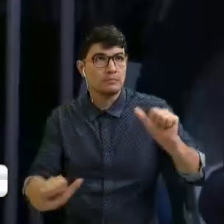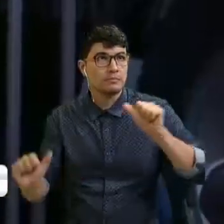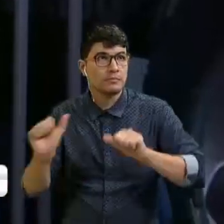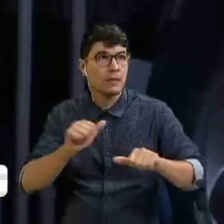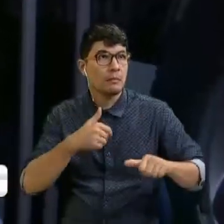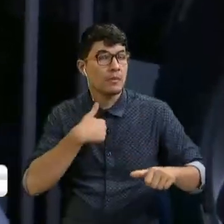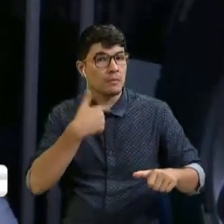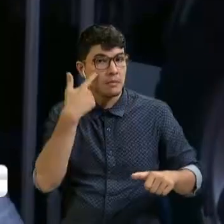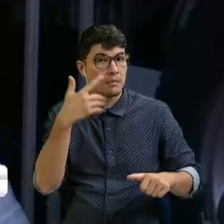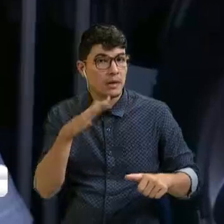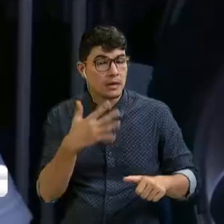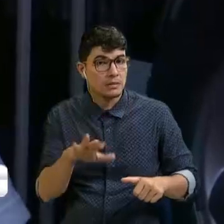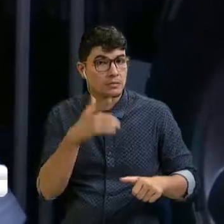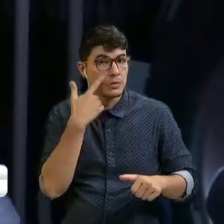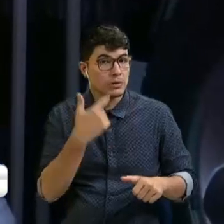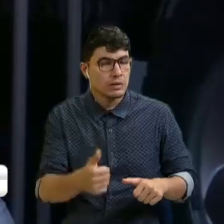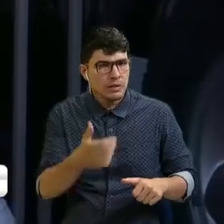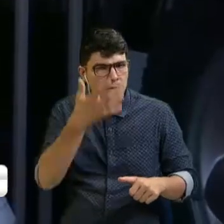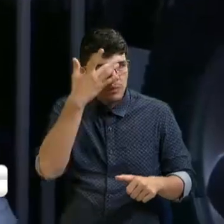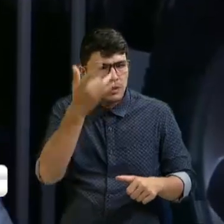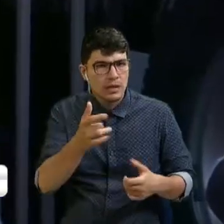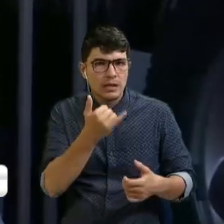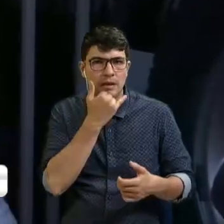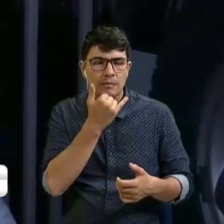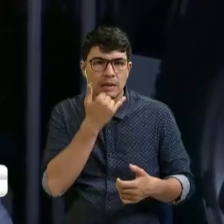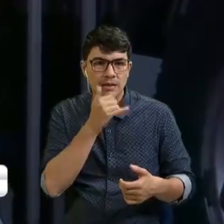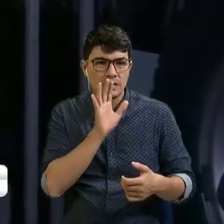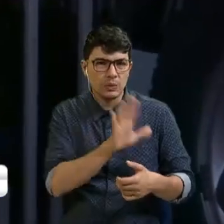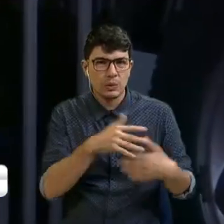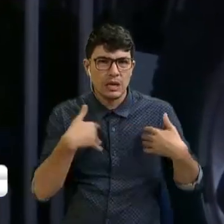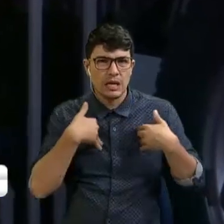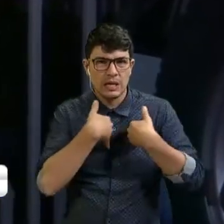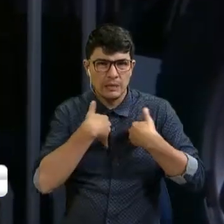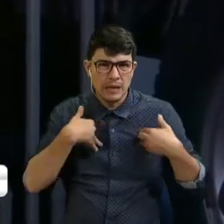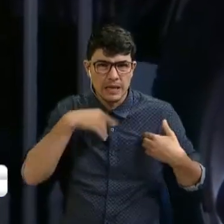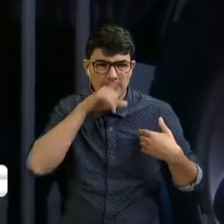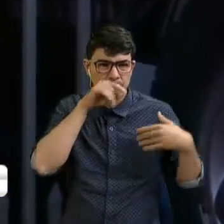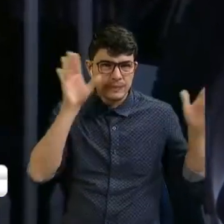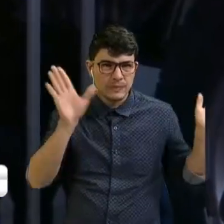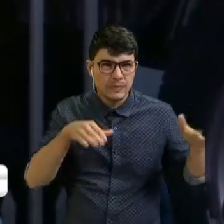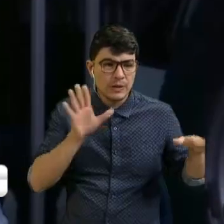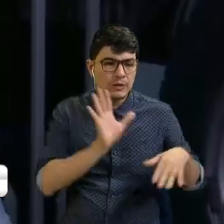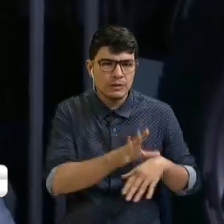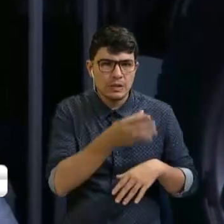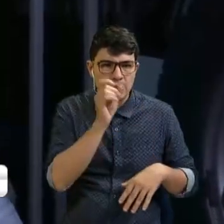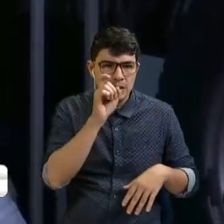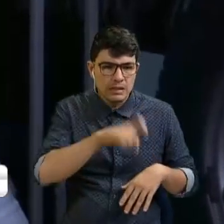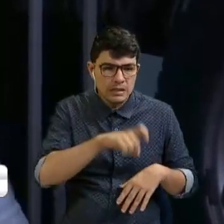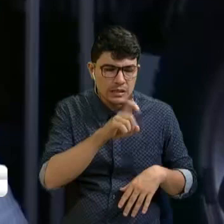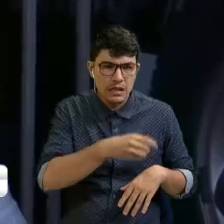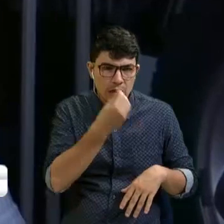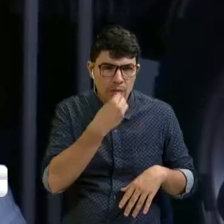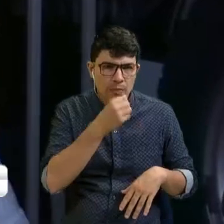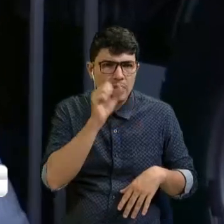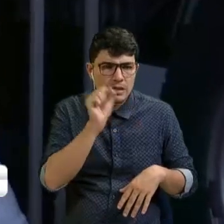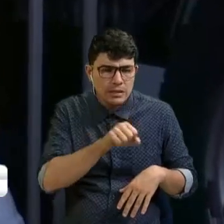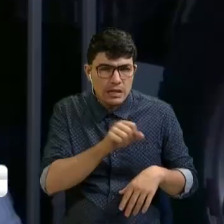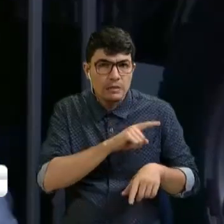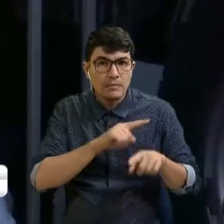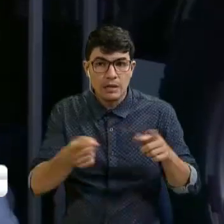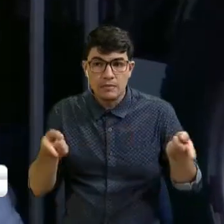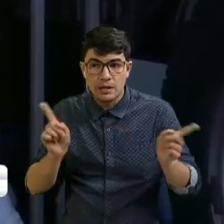parece magnífico porque resulta que los animalitos los chulitos pues ellos necesitan comer y eso y también los